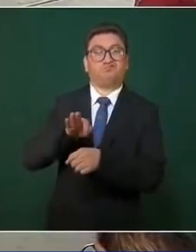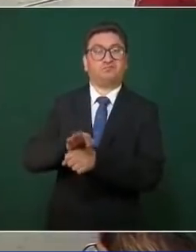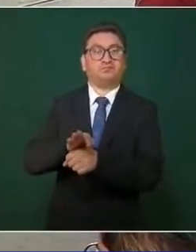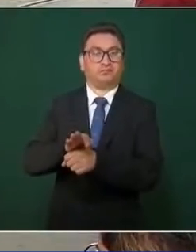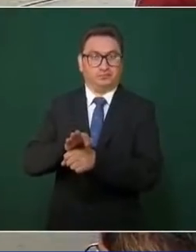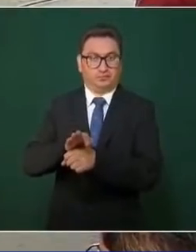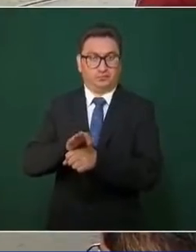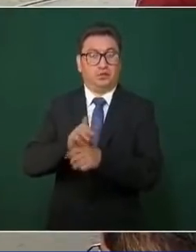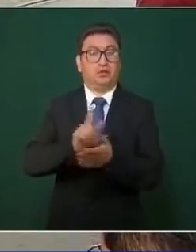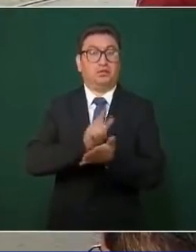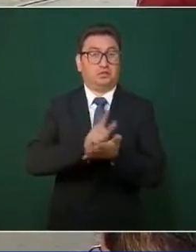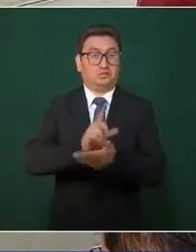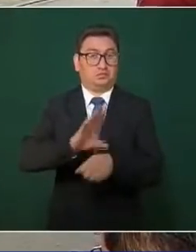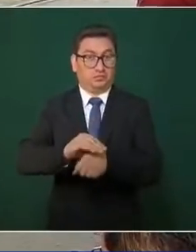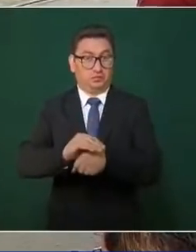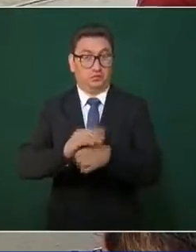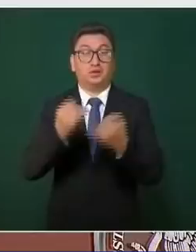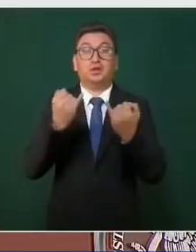saqueo.